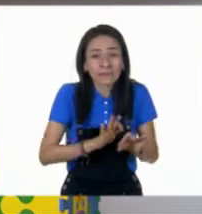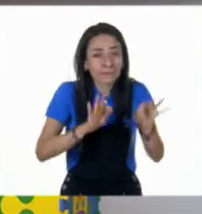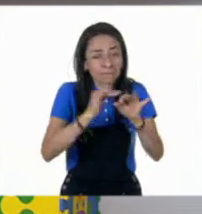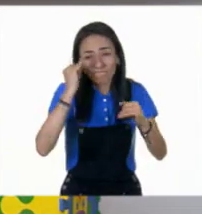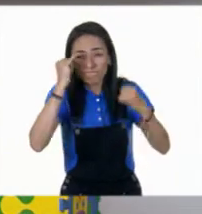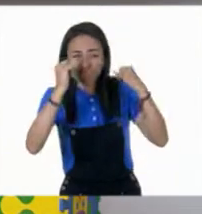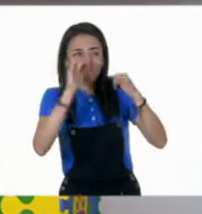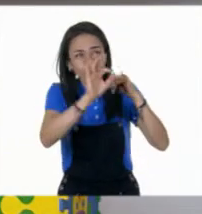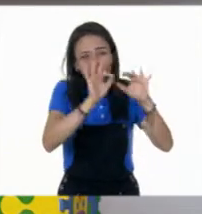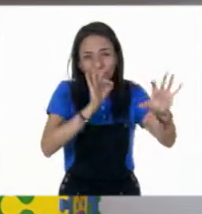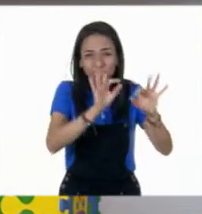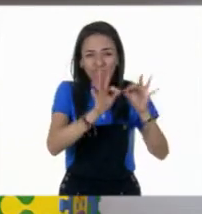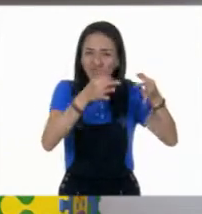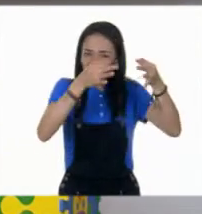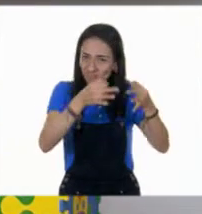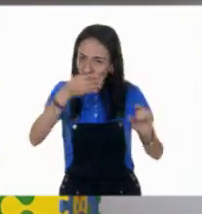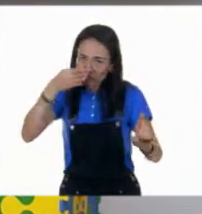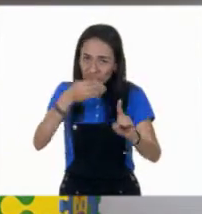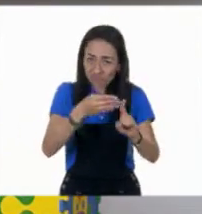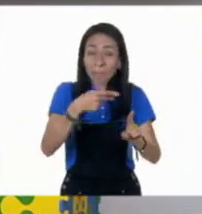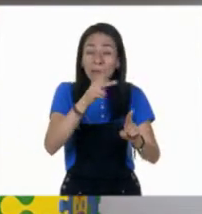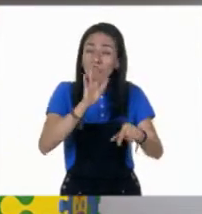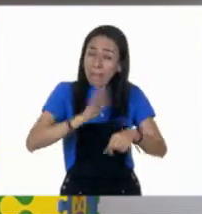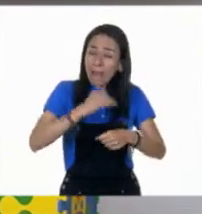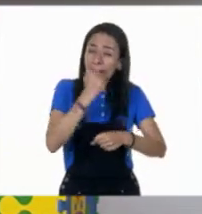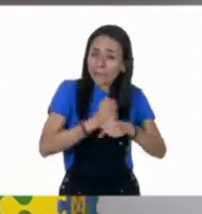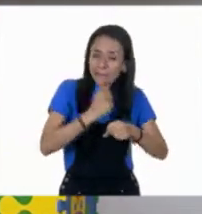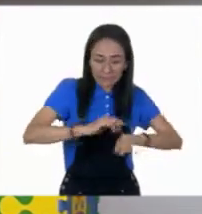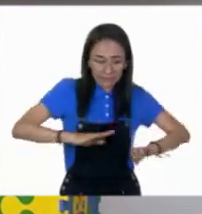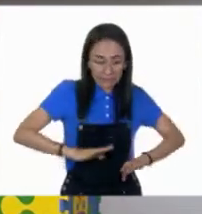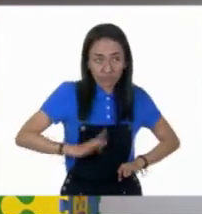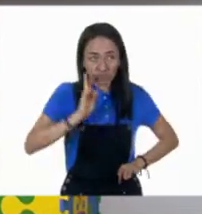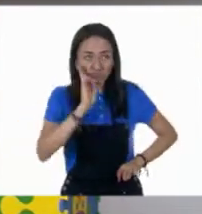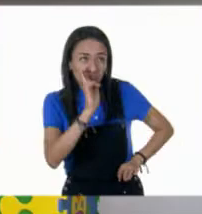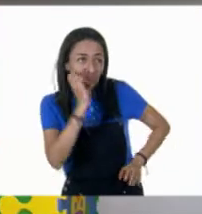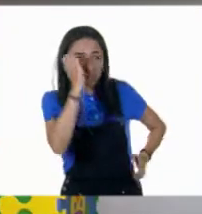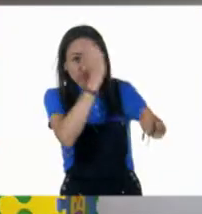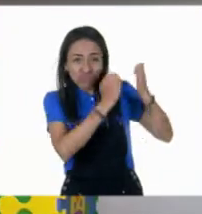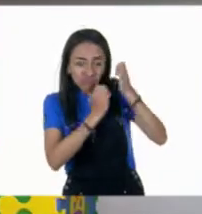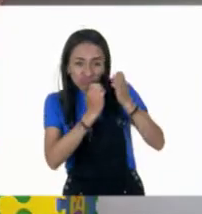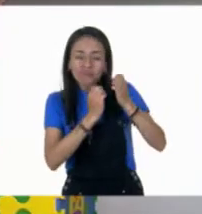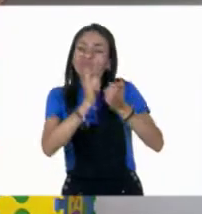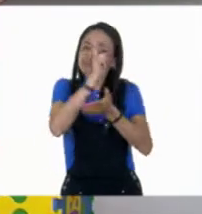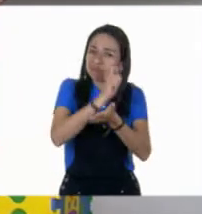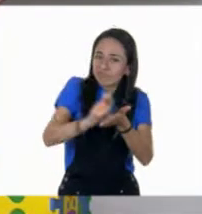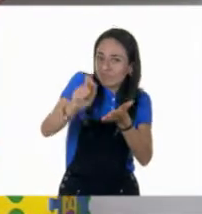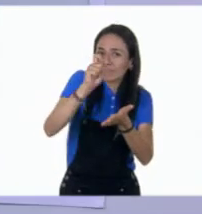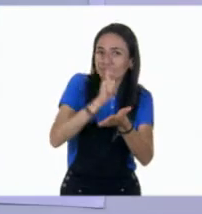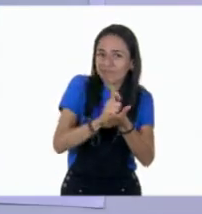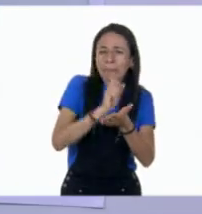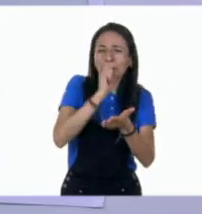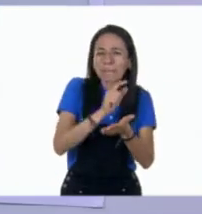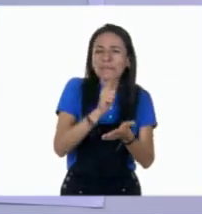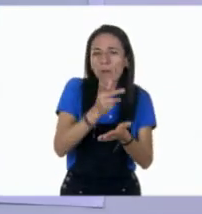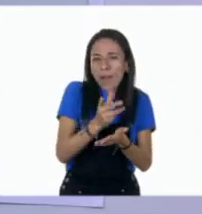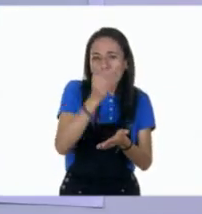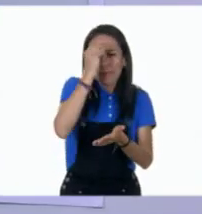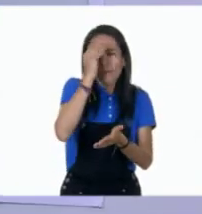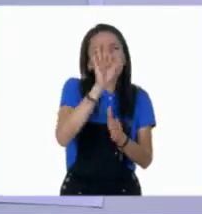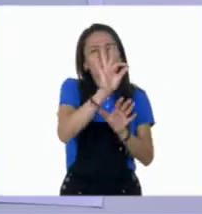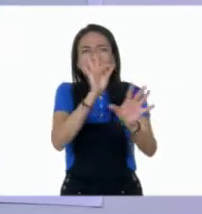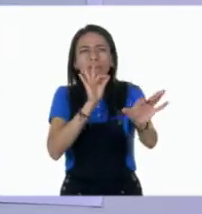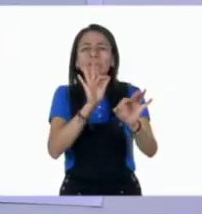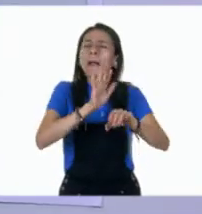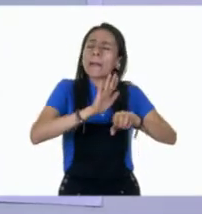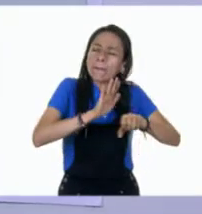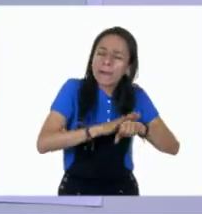estemos practicando también la observación, la escritura y aprendamos a poner esas partes importantes de lo que estamos viendo. Correcto, muy bien. ¿Te parece buena